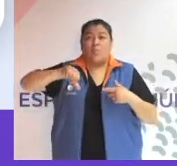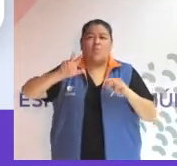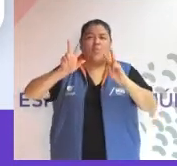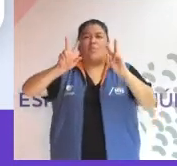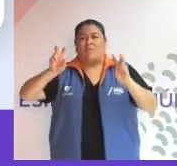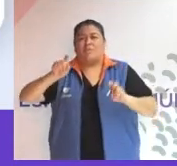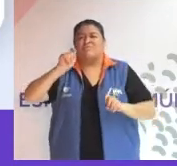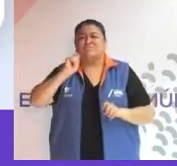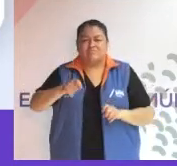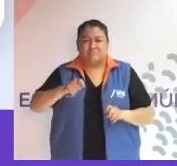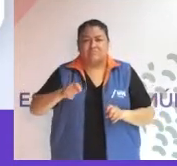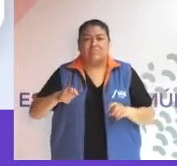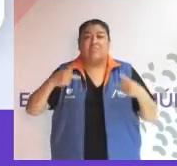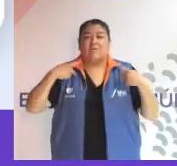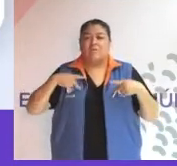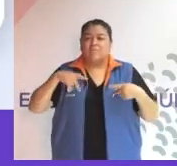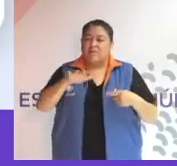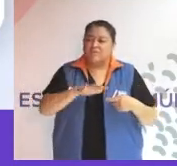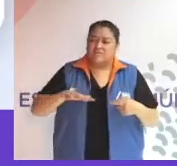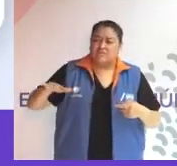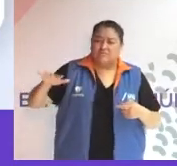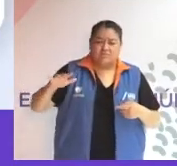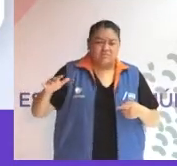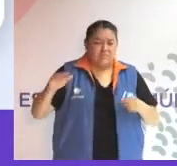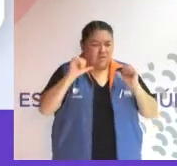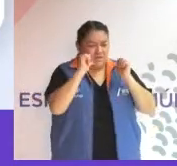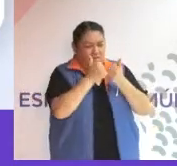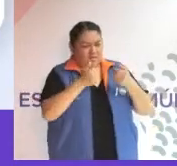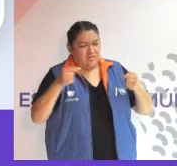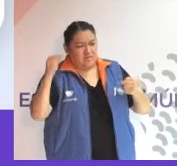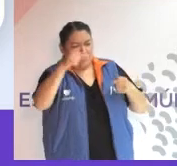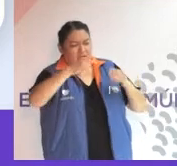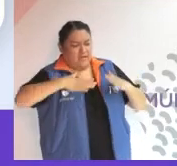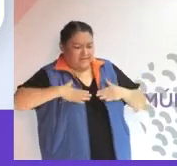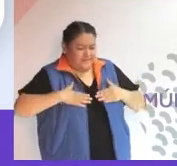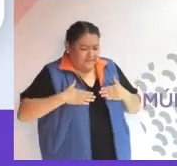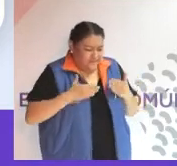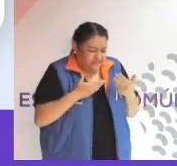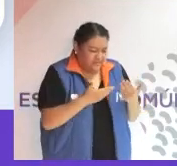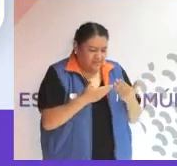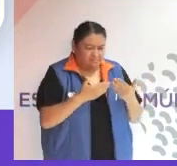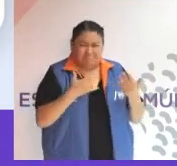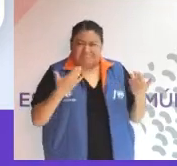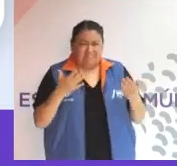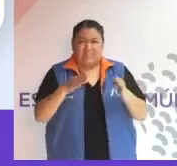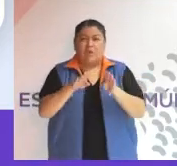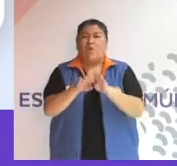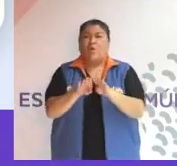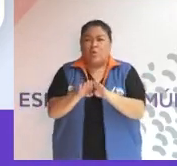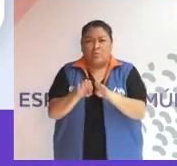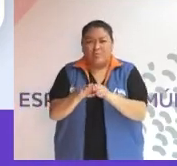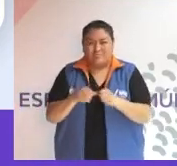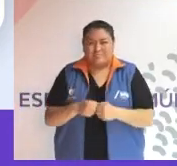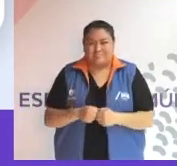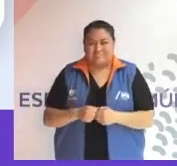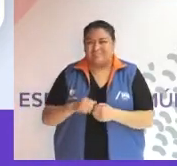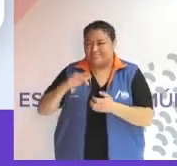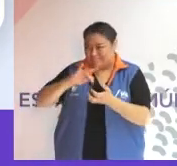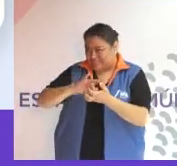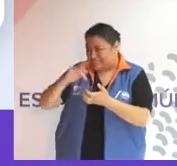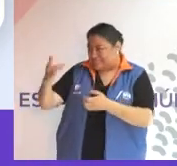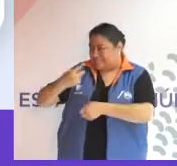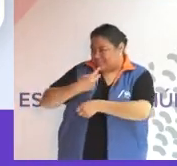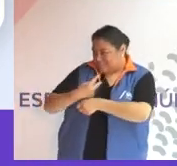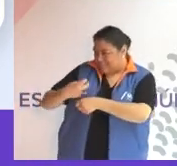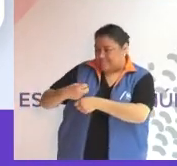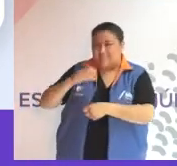es Construcción de la confianza pública hacia la sociedad civil organizada. Gracias al CEMEFI